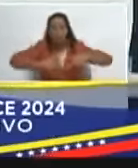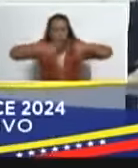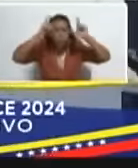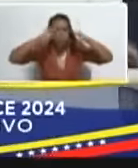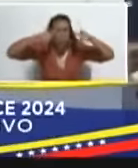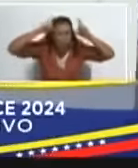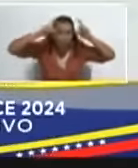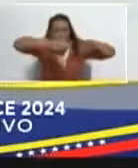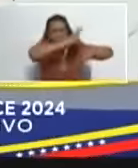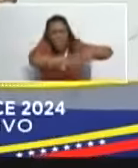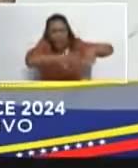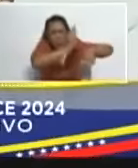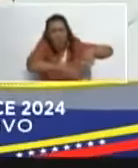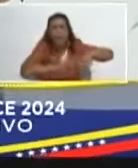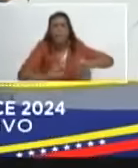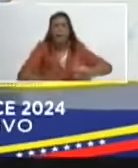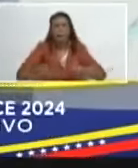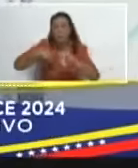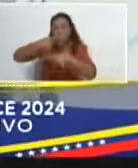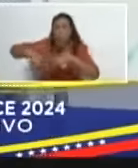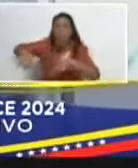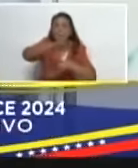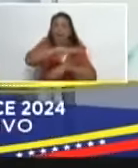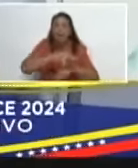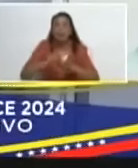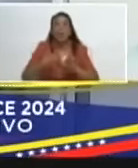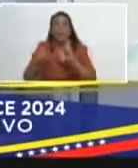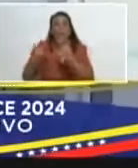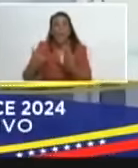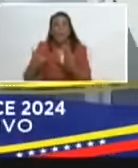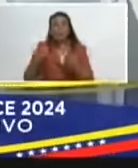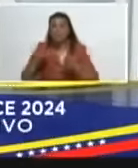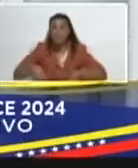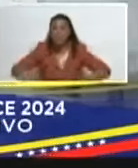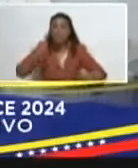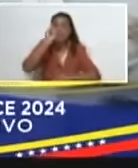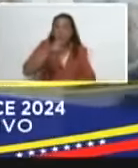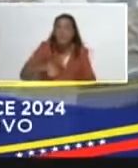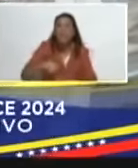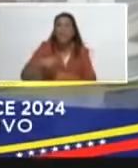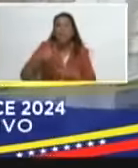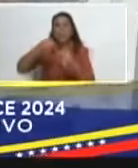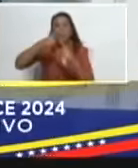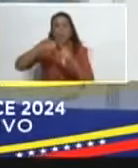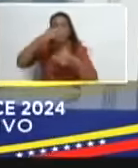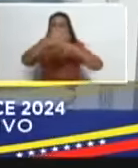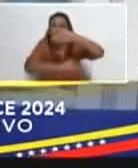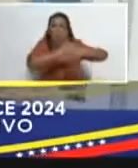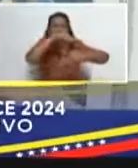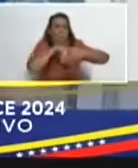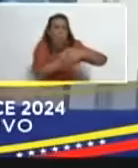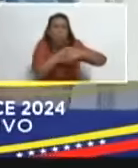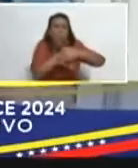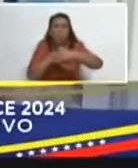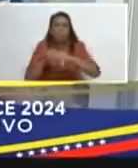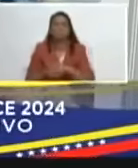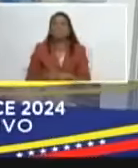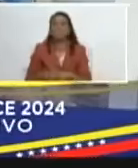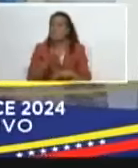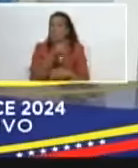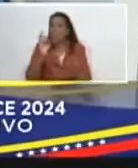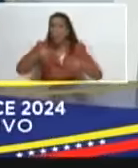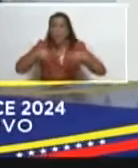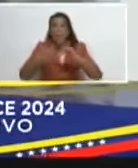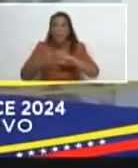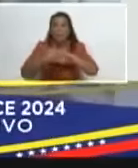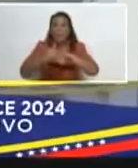distribuimos hacia todas partes del país. En Canal. Y también podemos llevarlas despostados, señor presidente. Bueno. Esto es algo súper